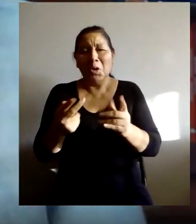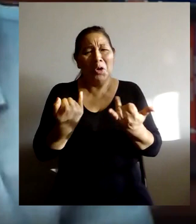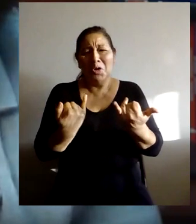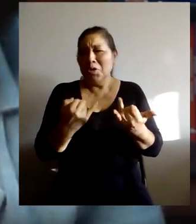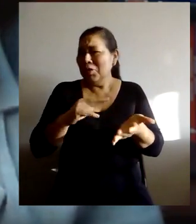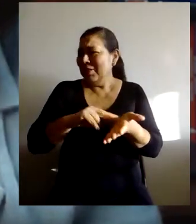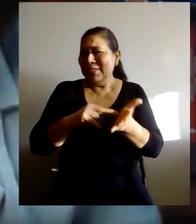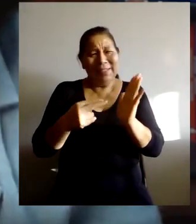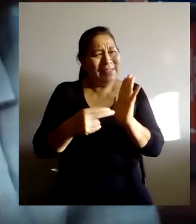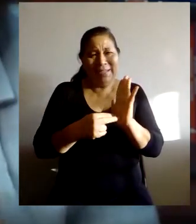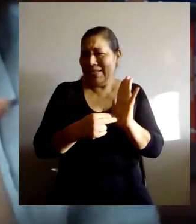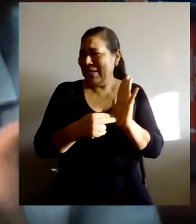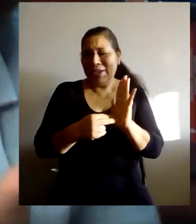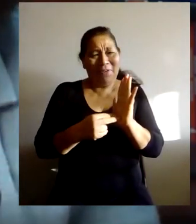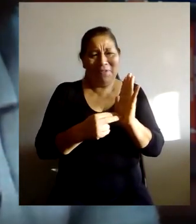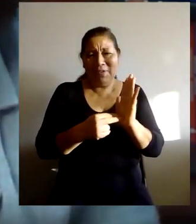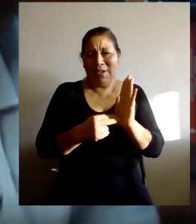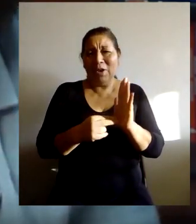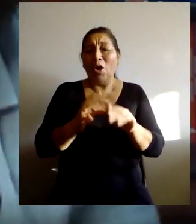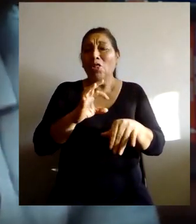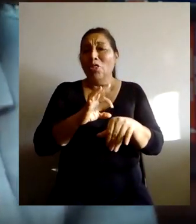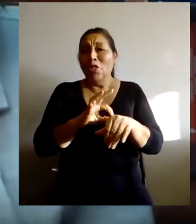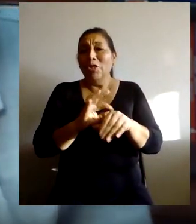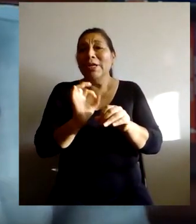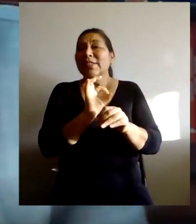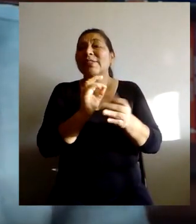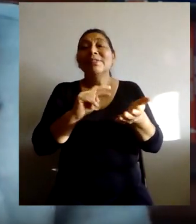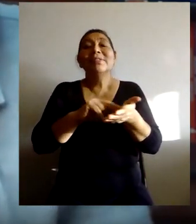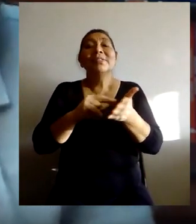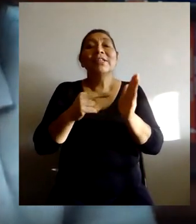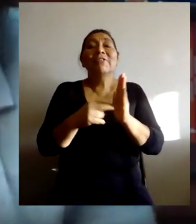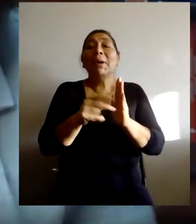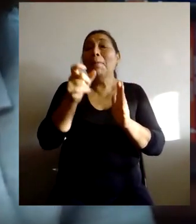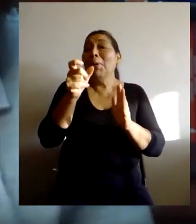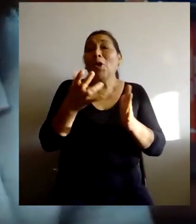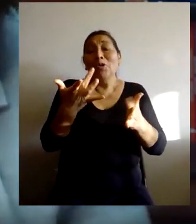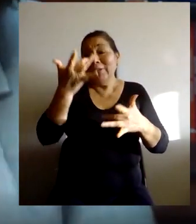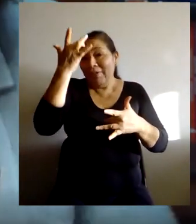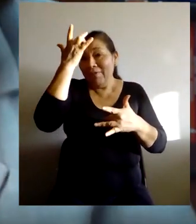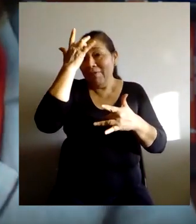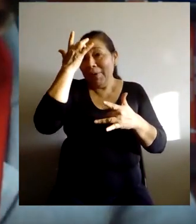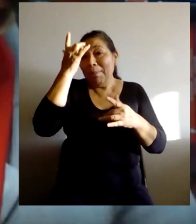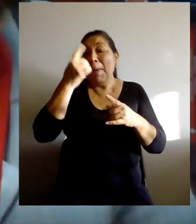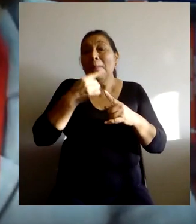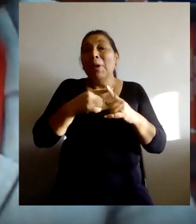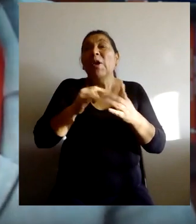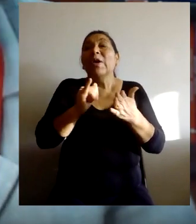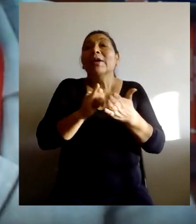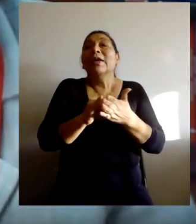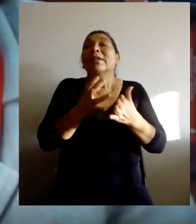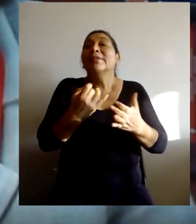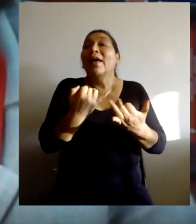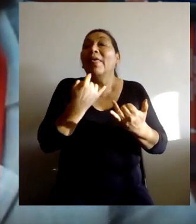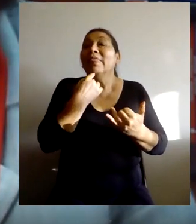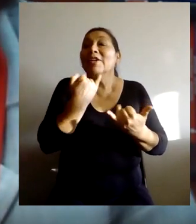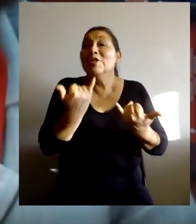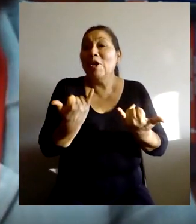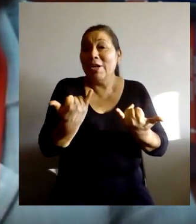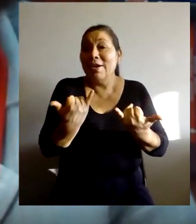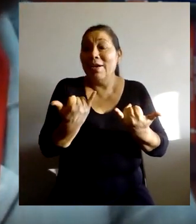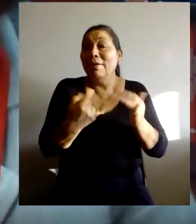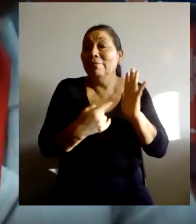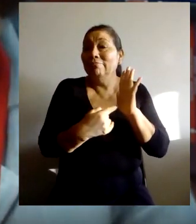eso no implica que la apreciación que hace un neumólogo no signifique que la persona no esté enferma. Entonces, ¿qué es lo que se ha